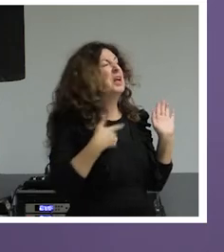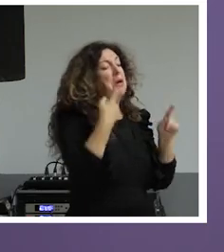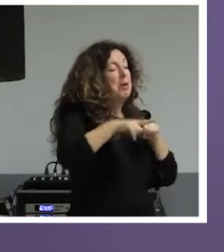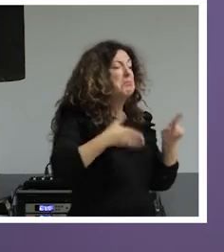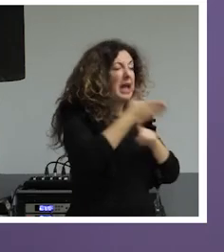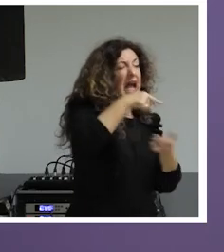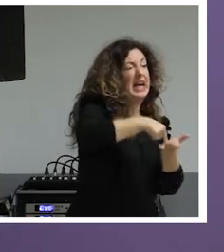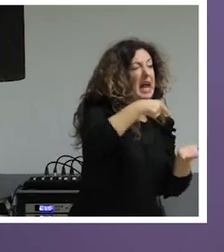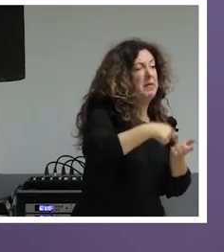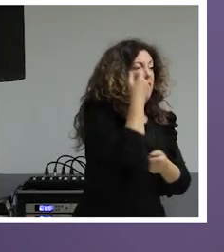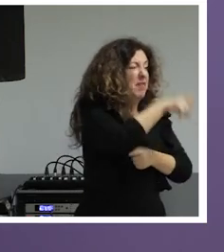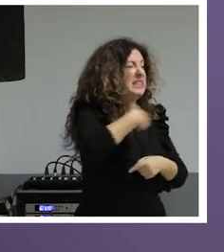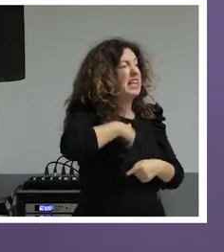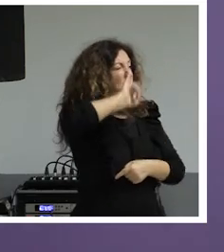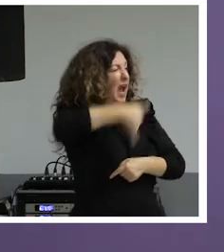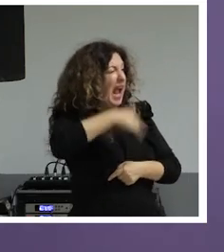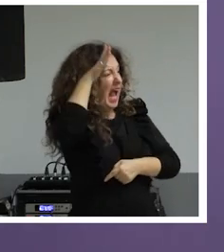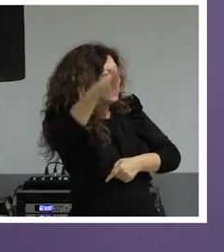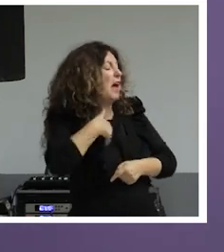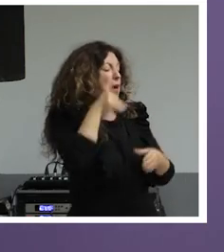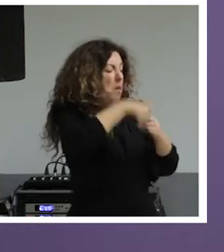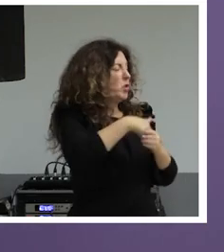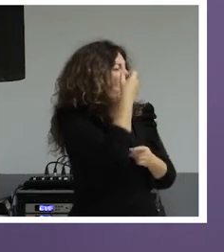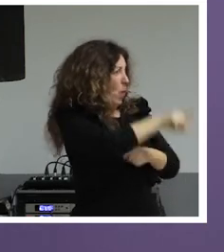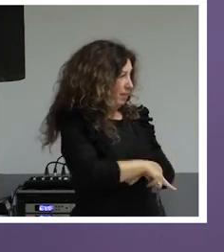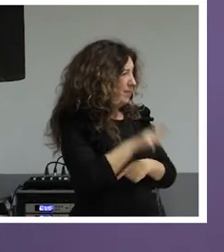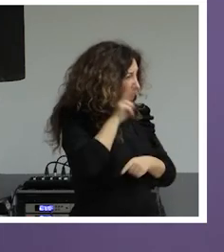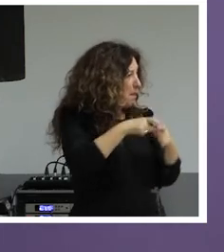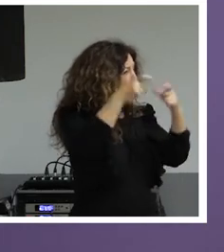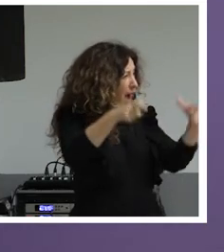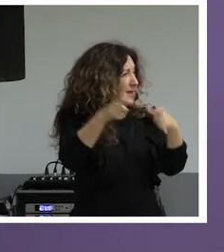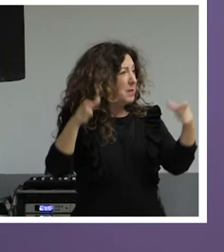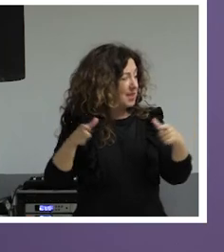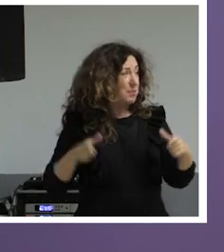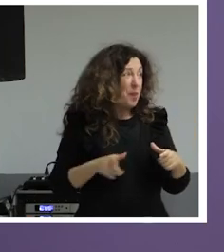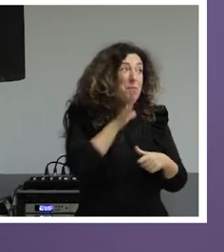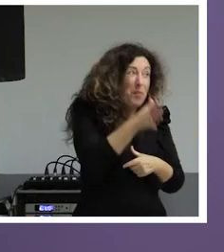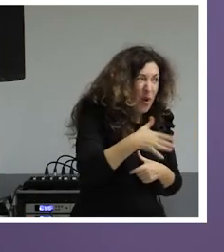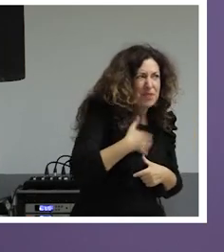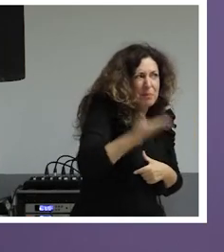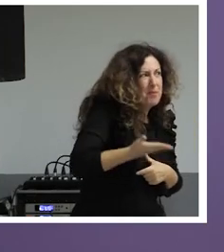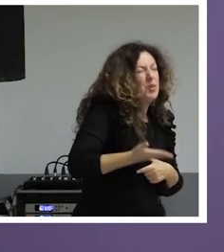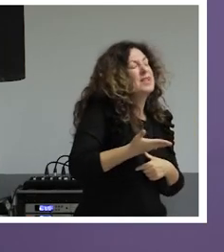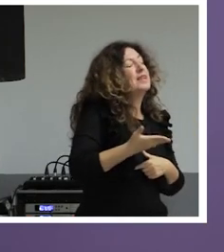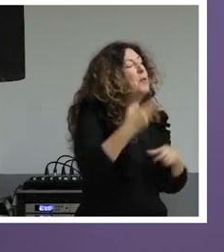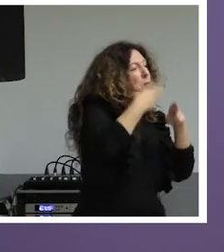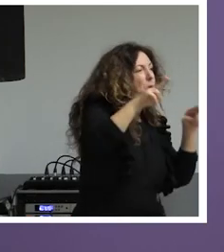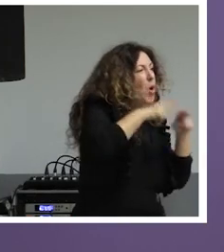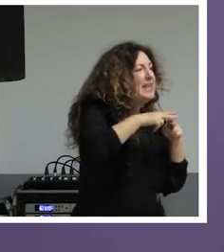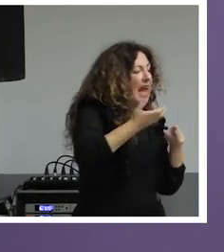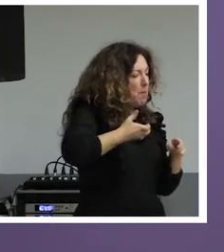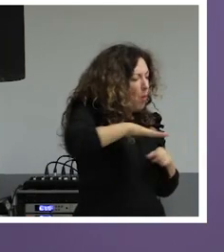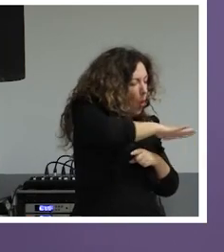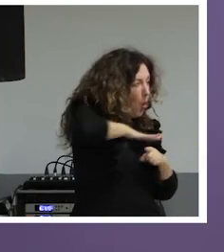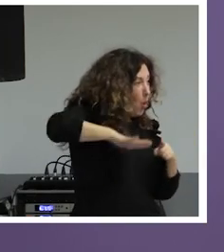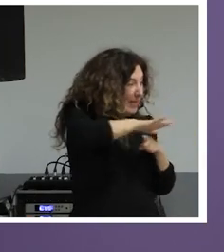desafección es muy peligrosa muy peligrosa ese abandono lo que está llevando Es que la gente pues no quiera reivindicar